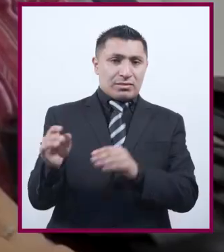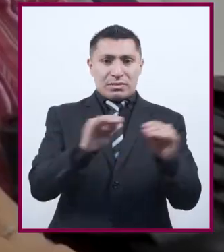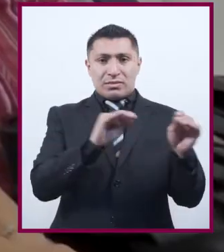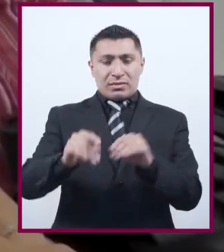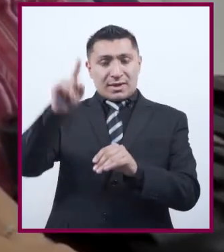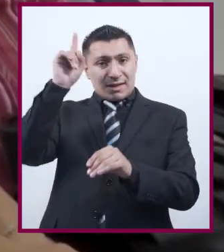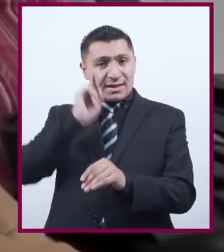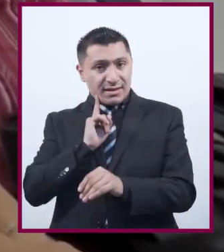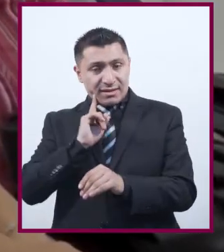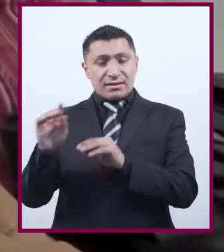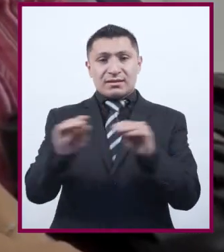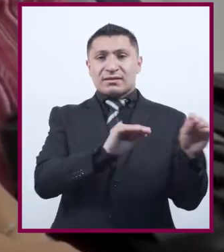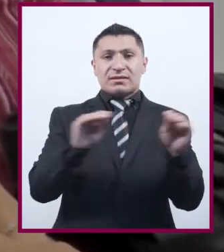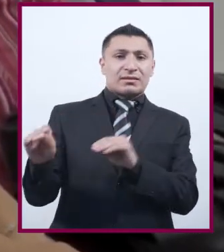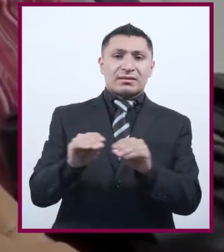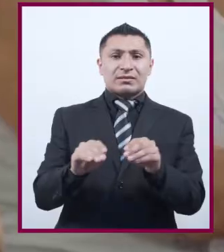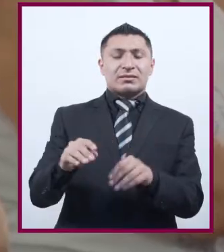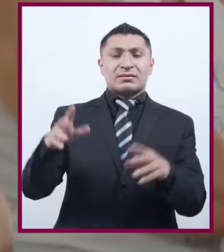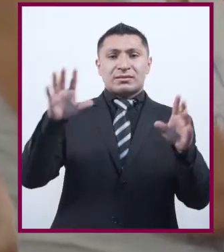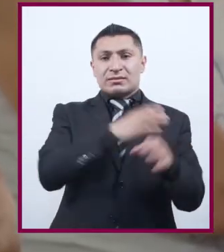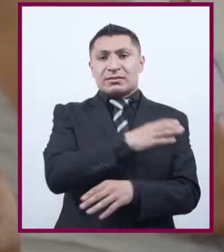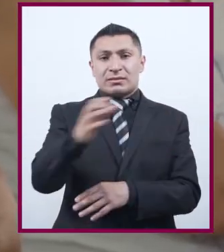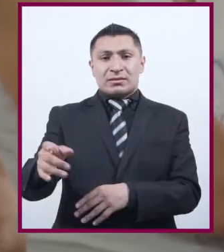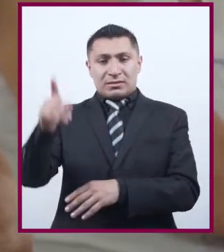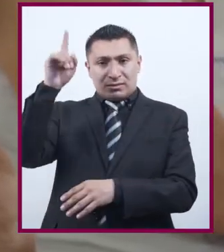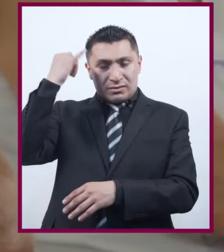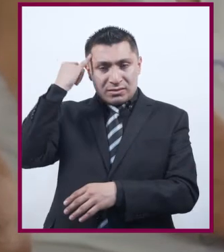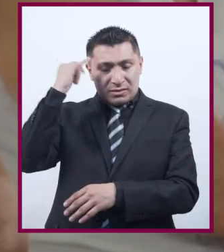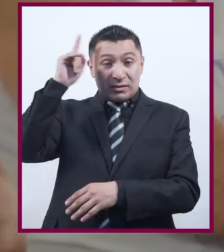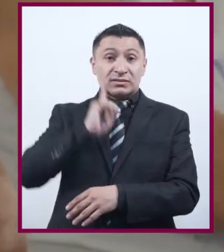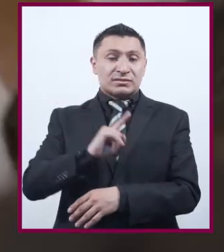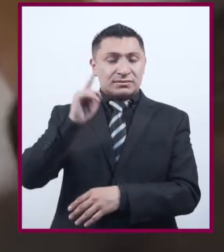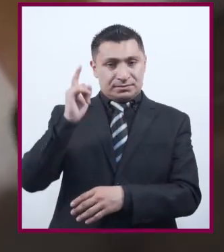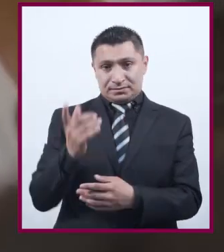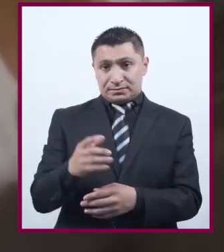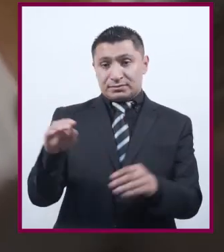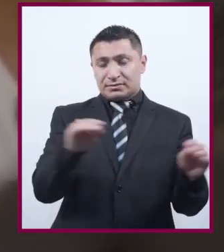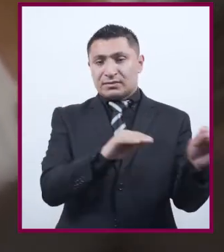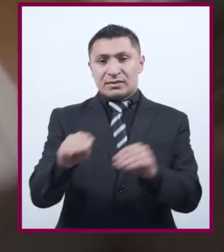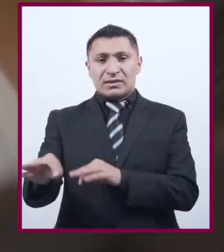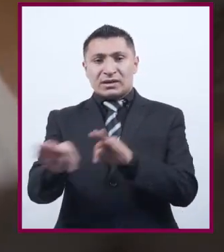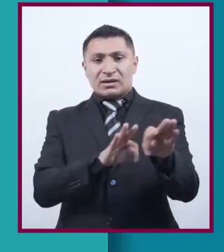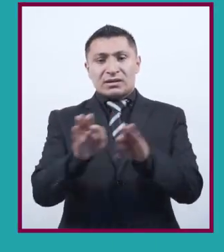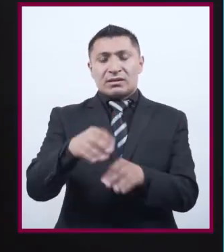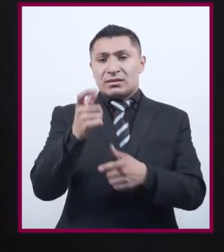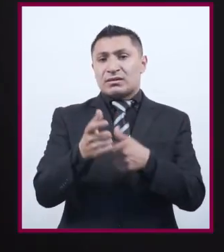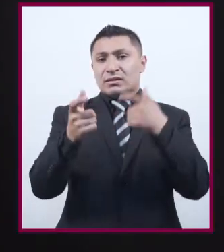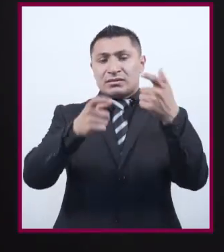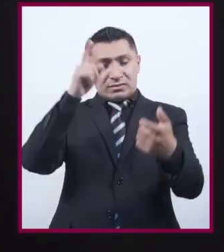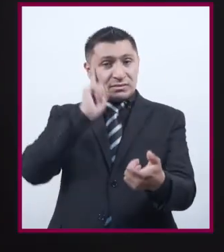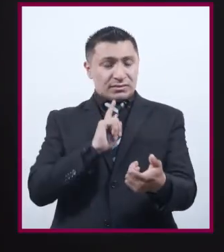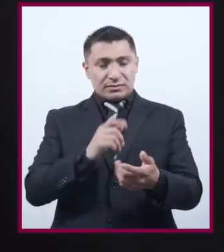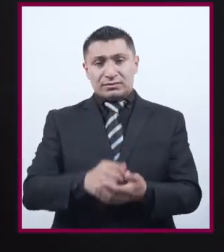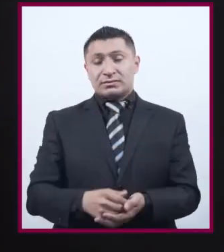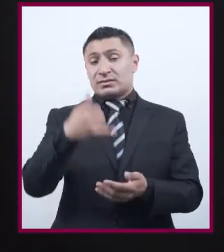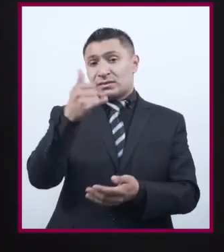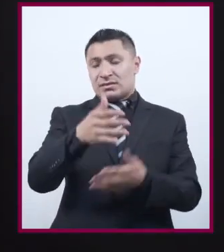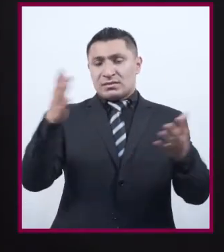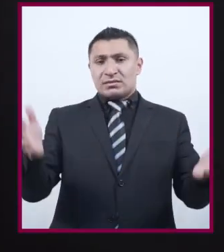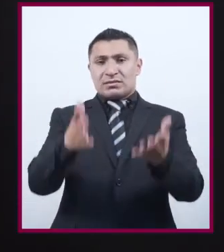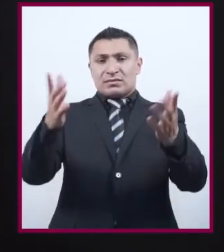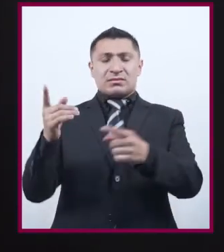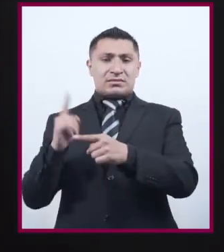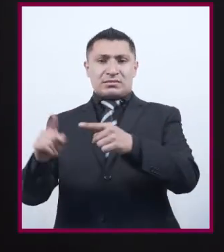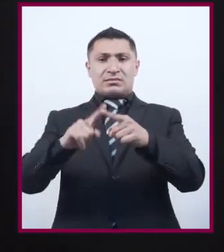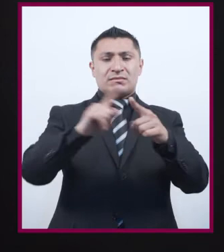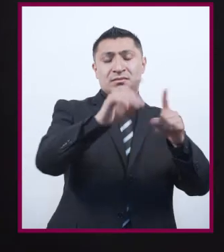feminista, al movimiento de campesinas e indígenas y al movimiento de trabajadoras asalariadas. Y se consolidaron diversas